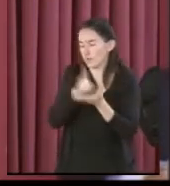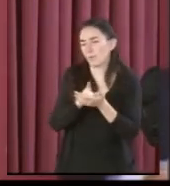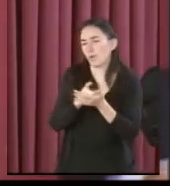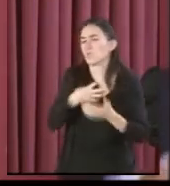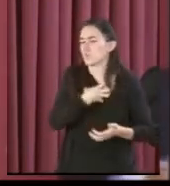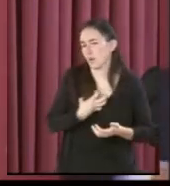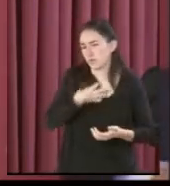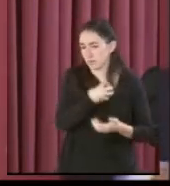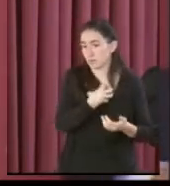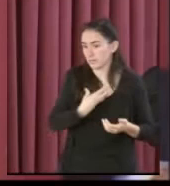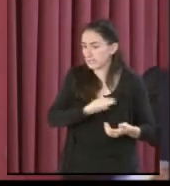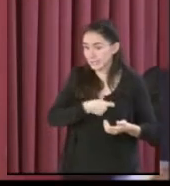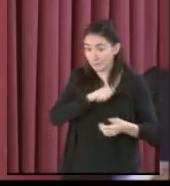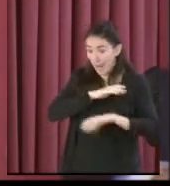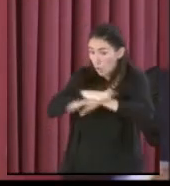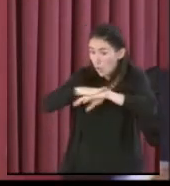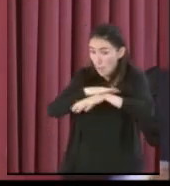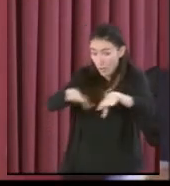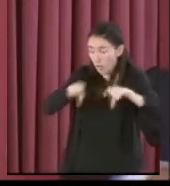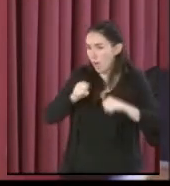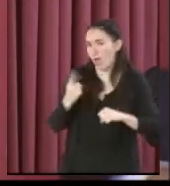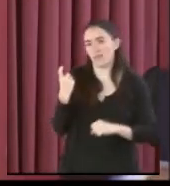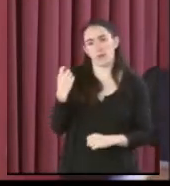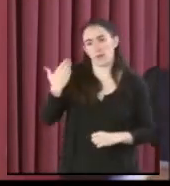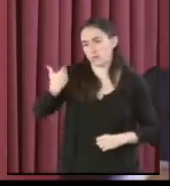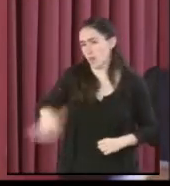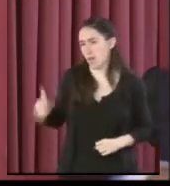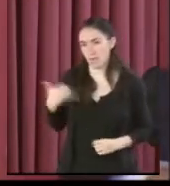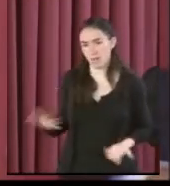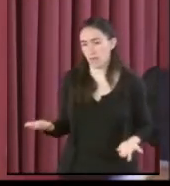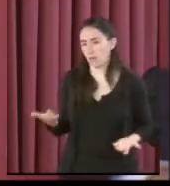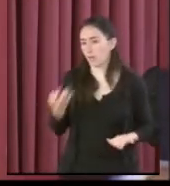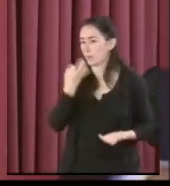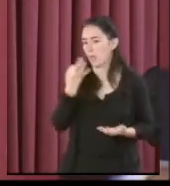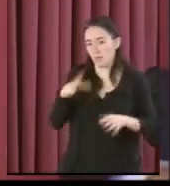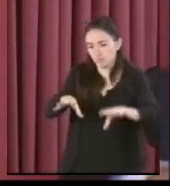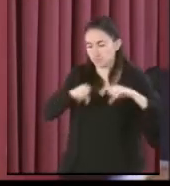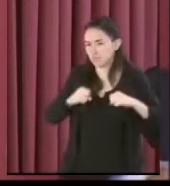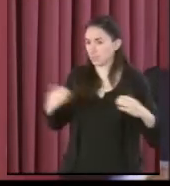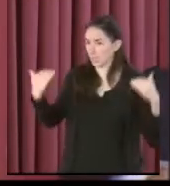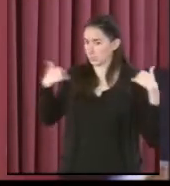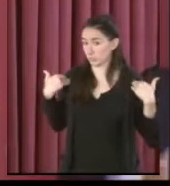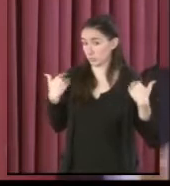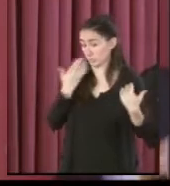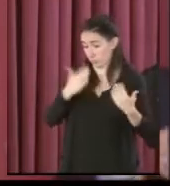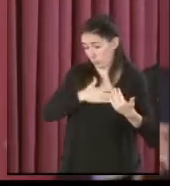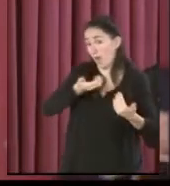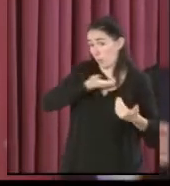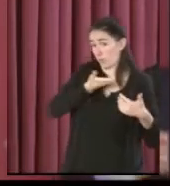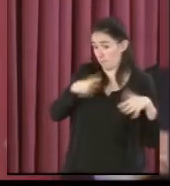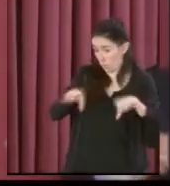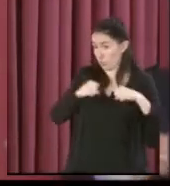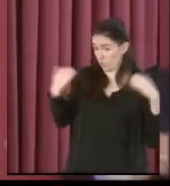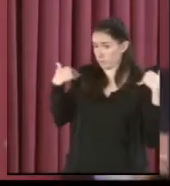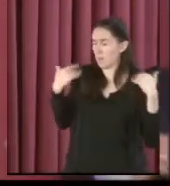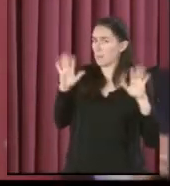un gobierno de España ya, pero también quiero apuntar desde la responsabilidad de dirigir un ayuntamiento, que ese gobierno debe tener